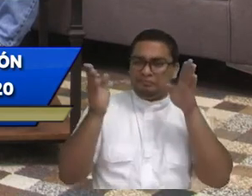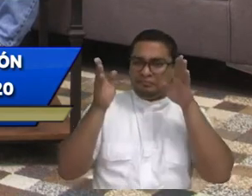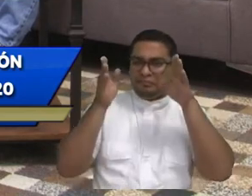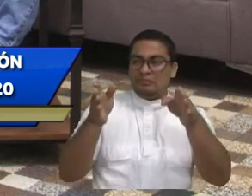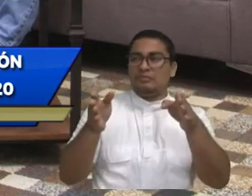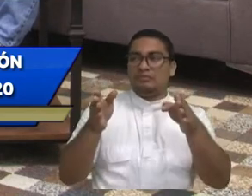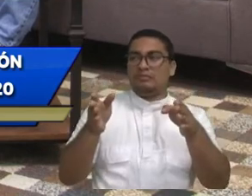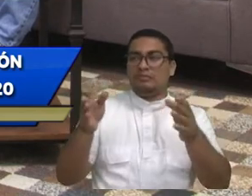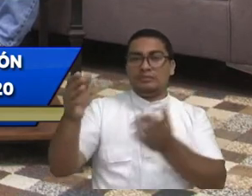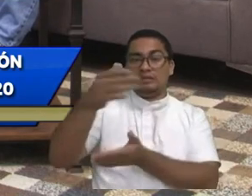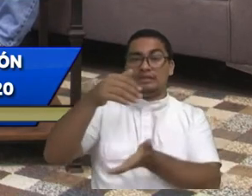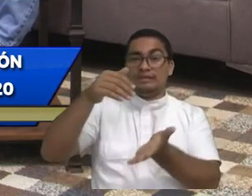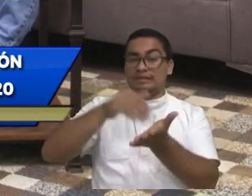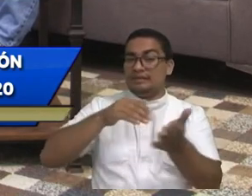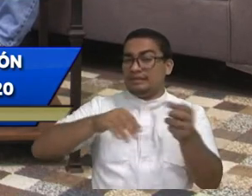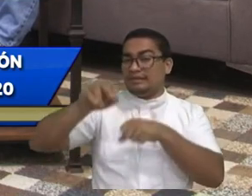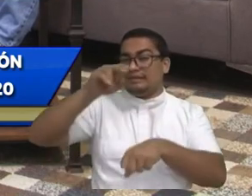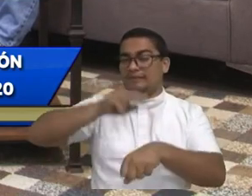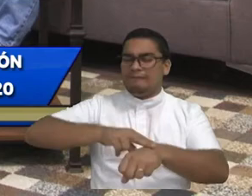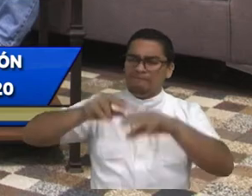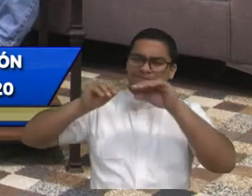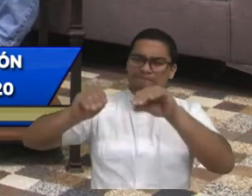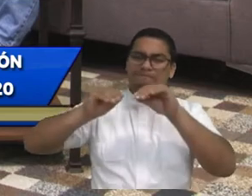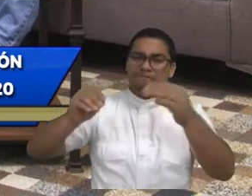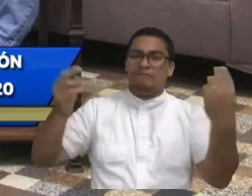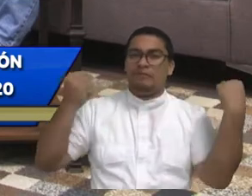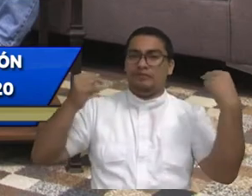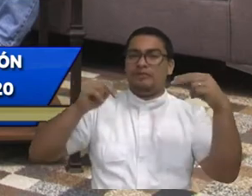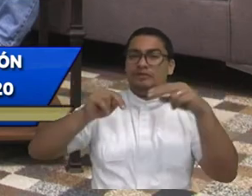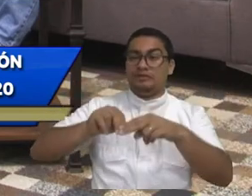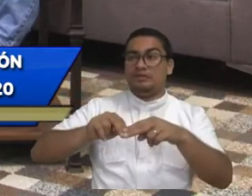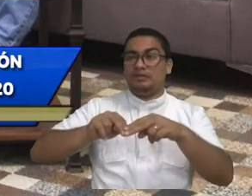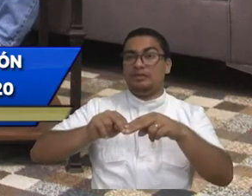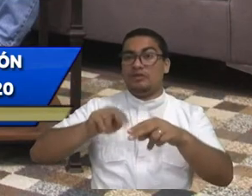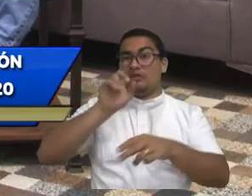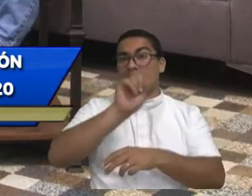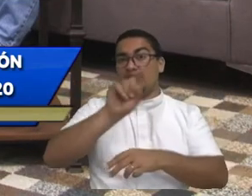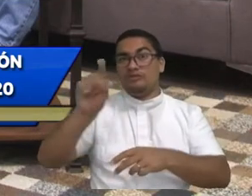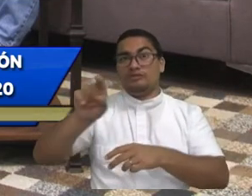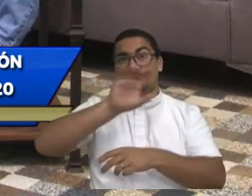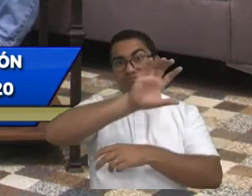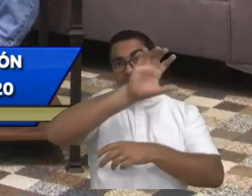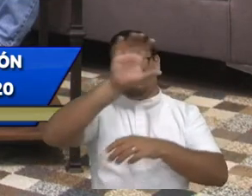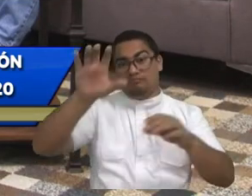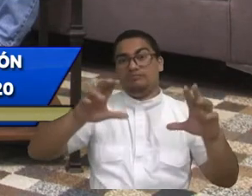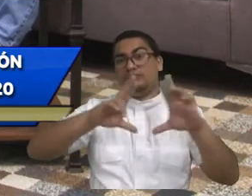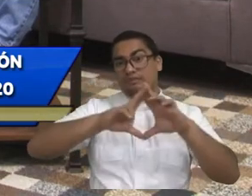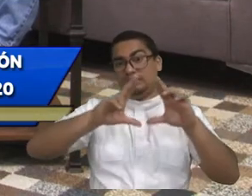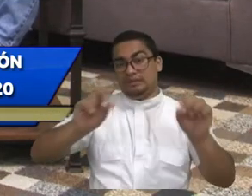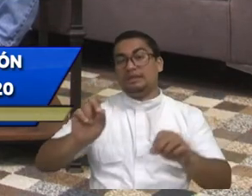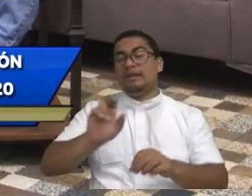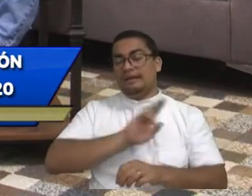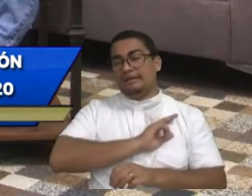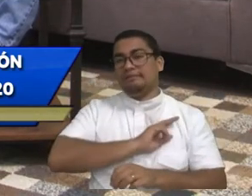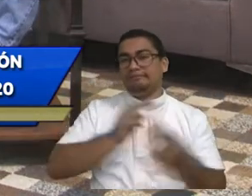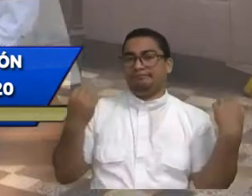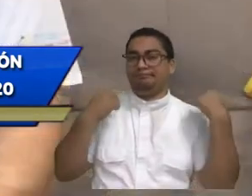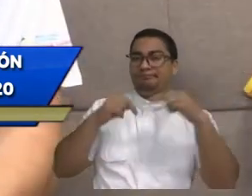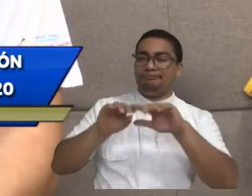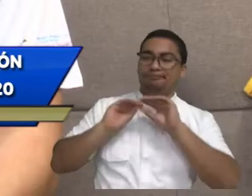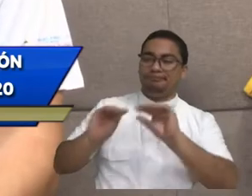de docentes e instructores en todo el país pero tenemos 11 sedes regionales para la formación de docentes si